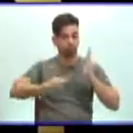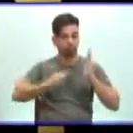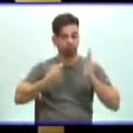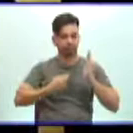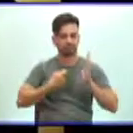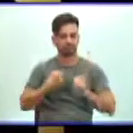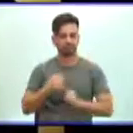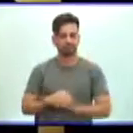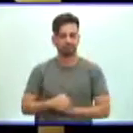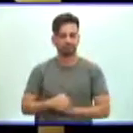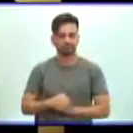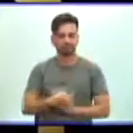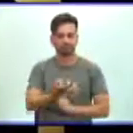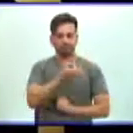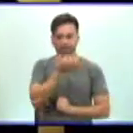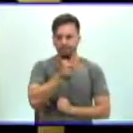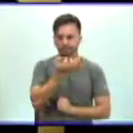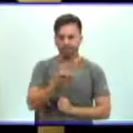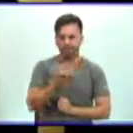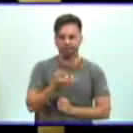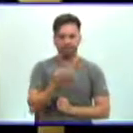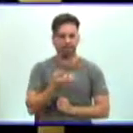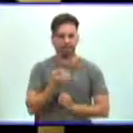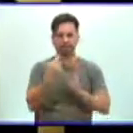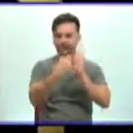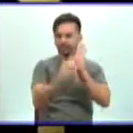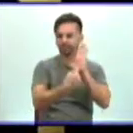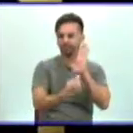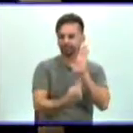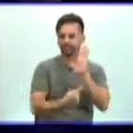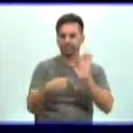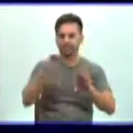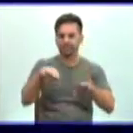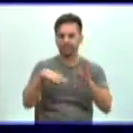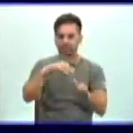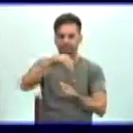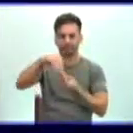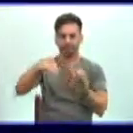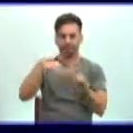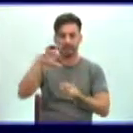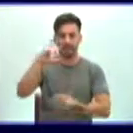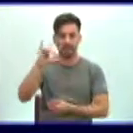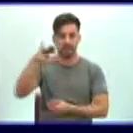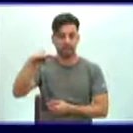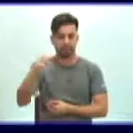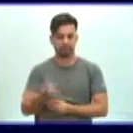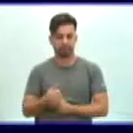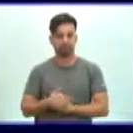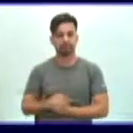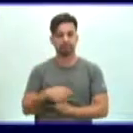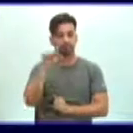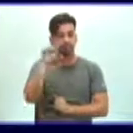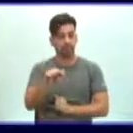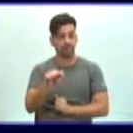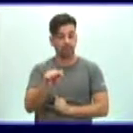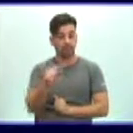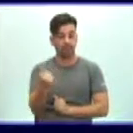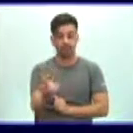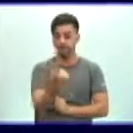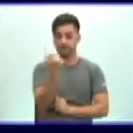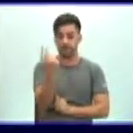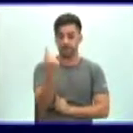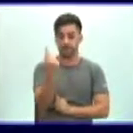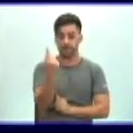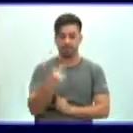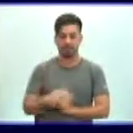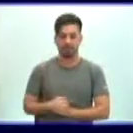que nos argumenta un poco acerca de estos factores que modifican el clima. Los elementos del clima son las condiciones